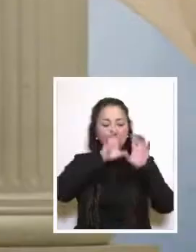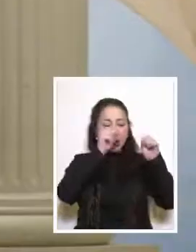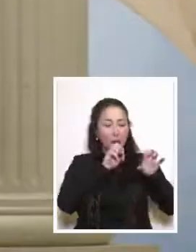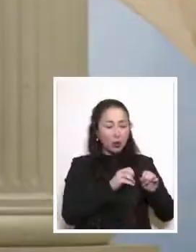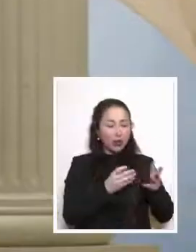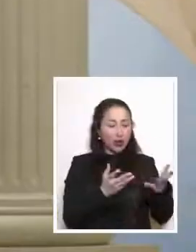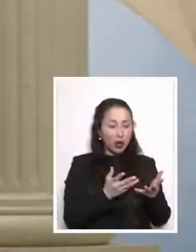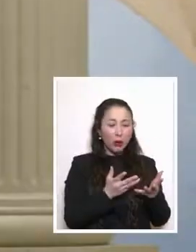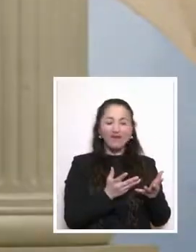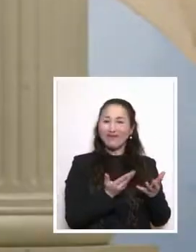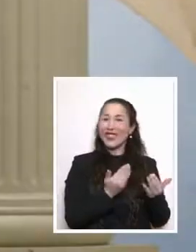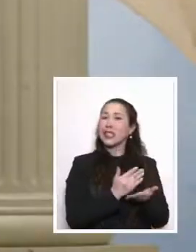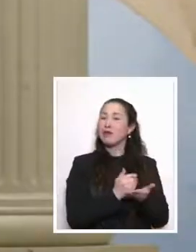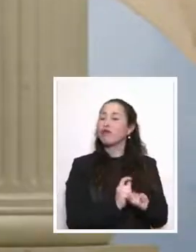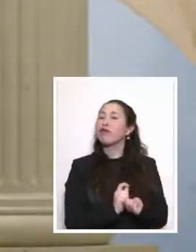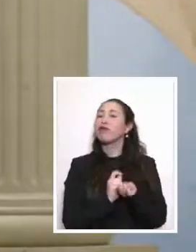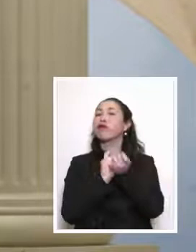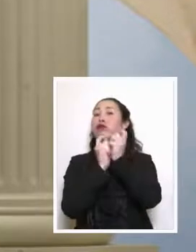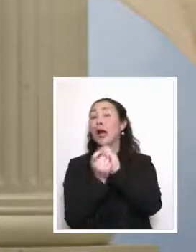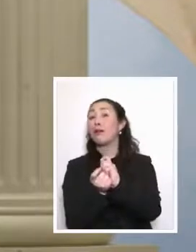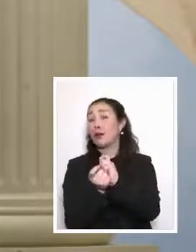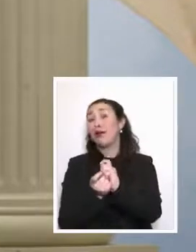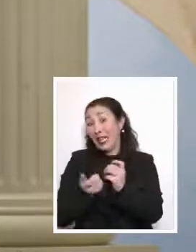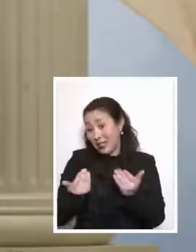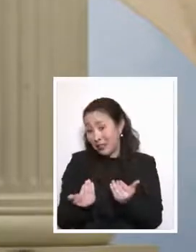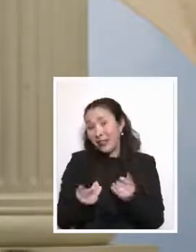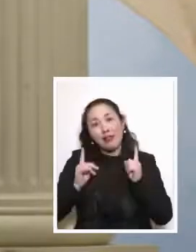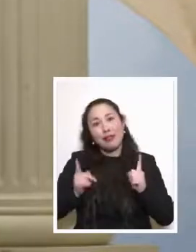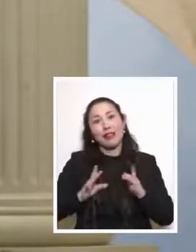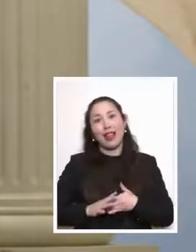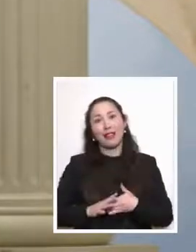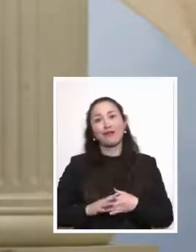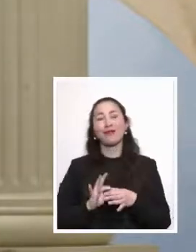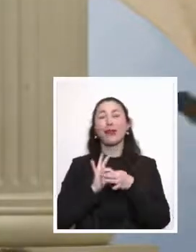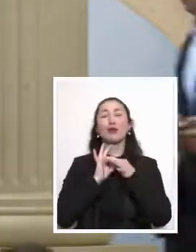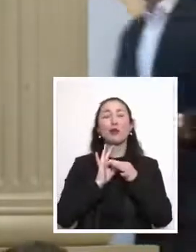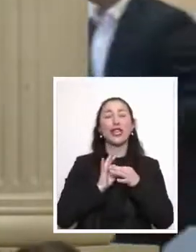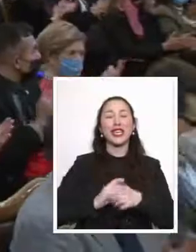las transformaciones que sean necesarias. Muchas gracias.